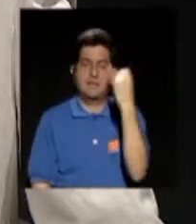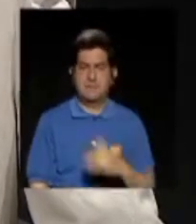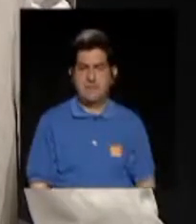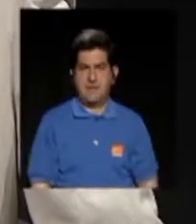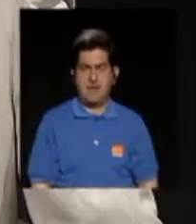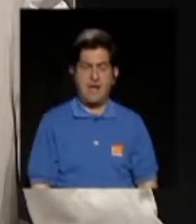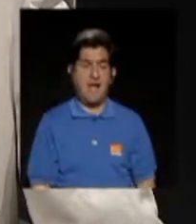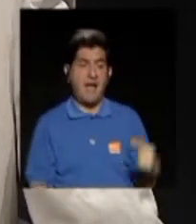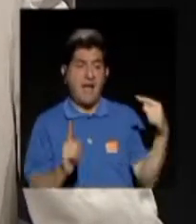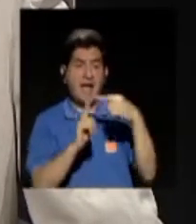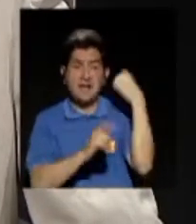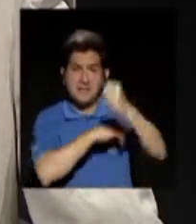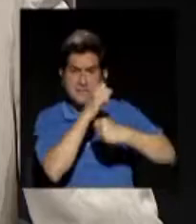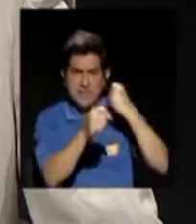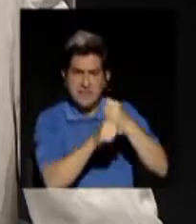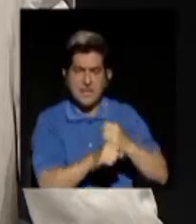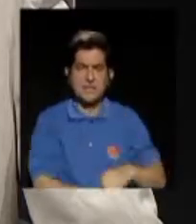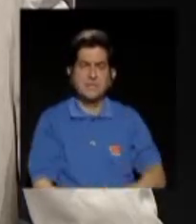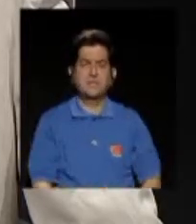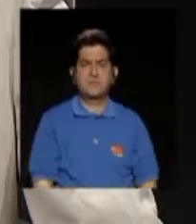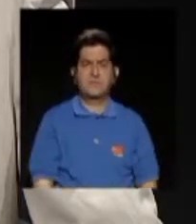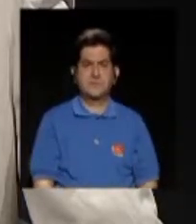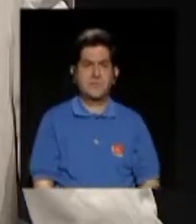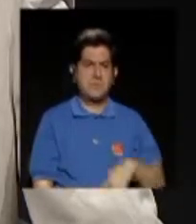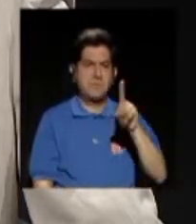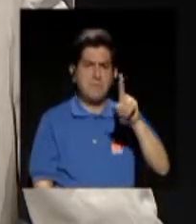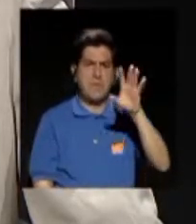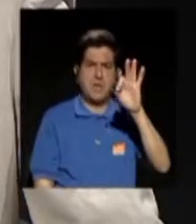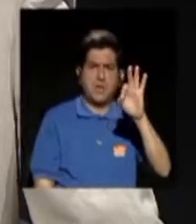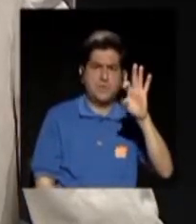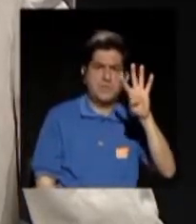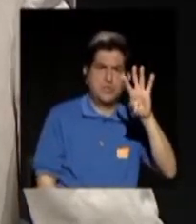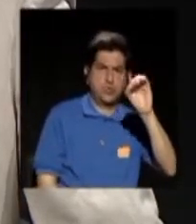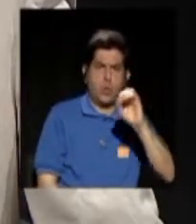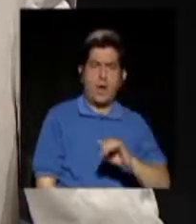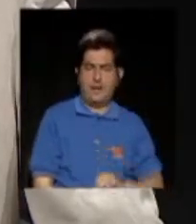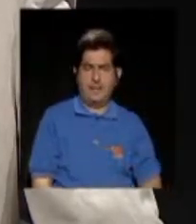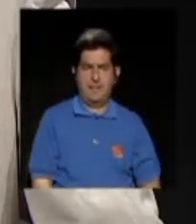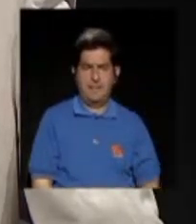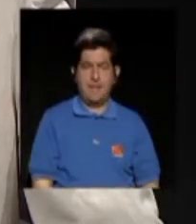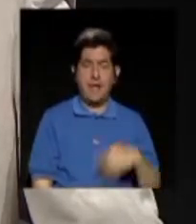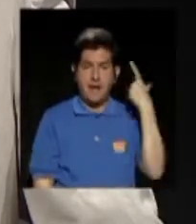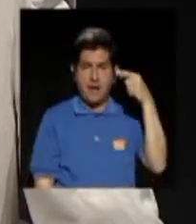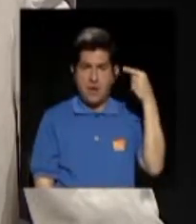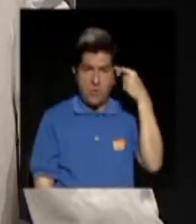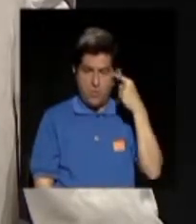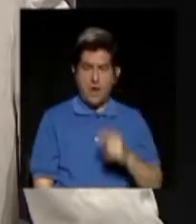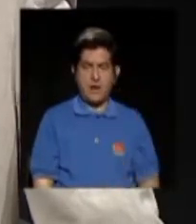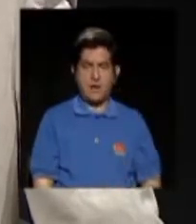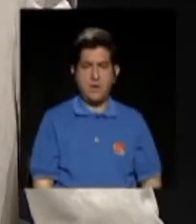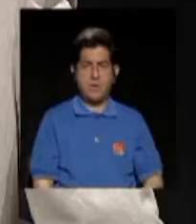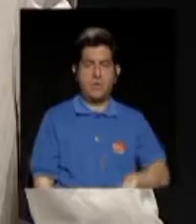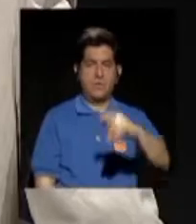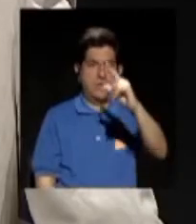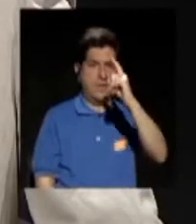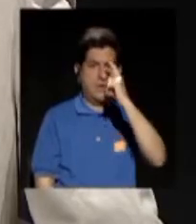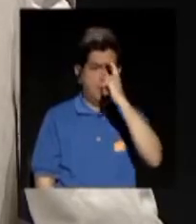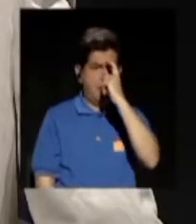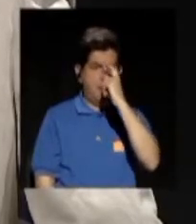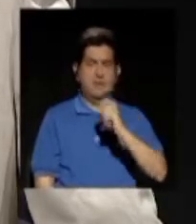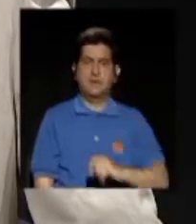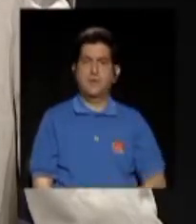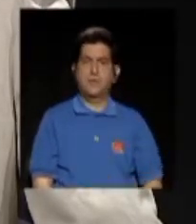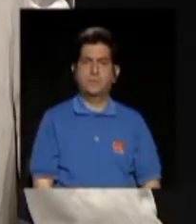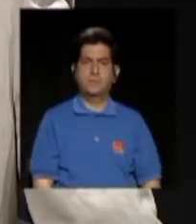y no es sino hasta la década de hasta 1940 que el gobierno de Calderón Guardia,